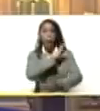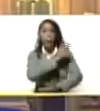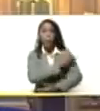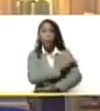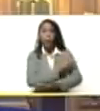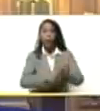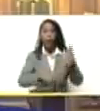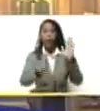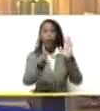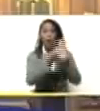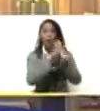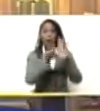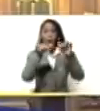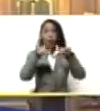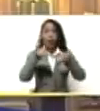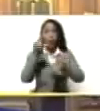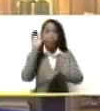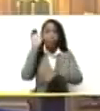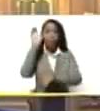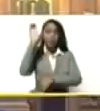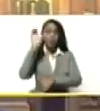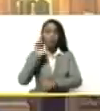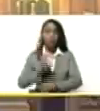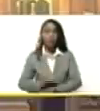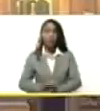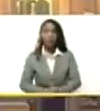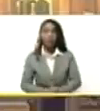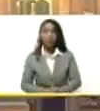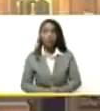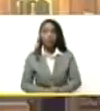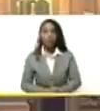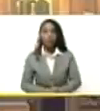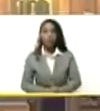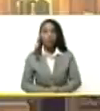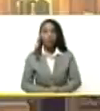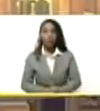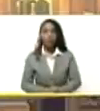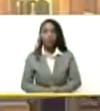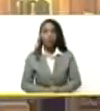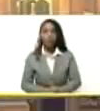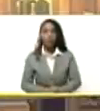aquí se encuentran algunos de sus gobernador